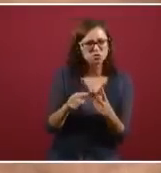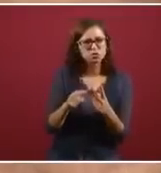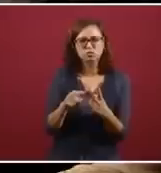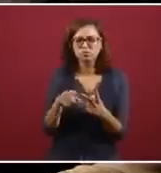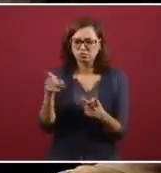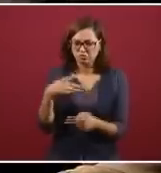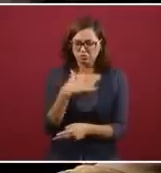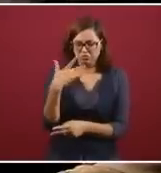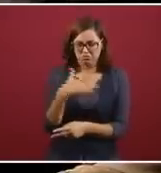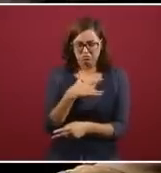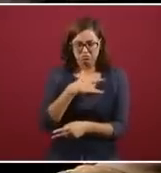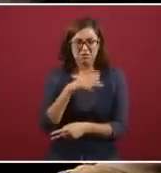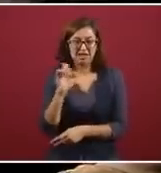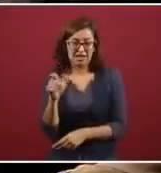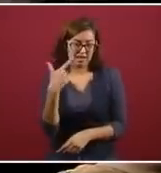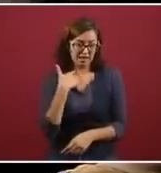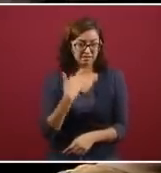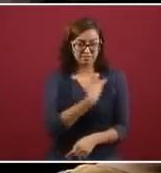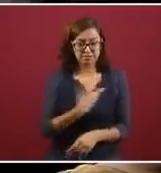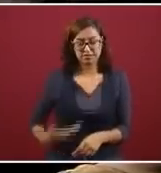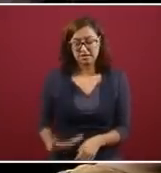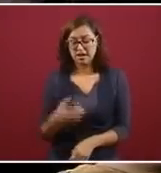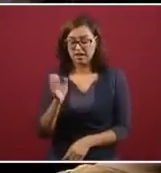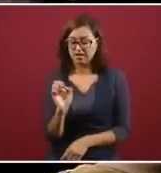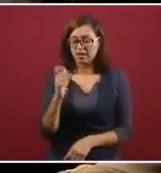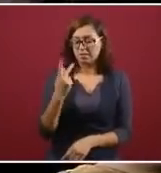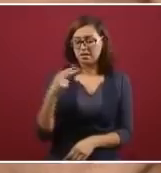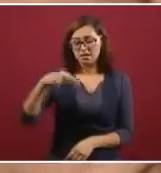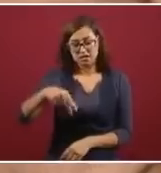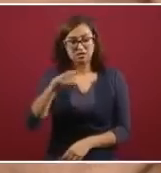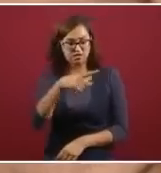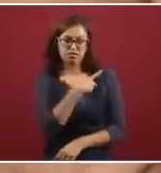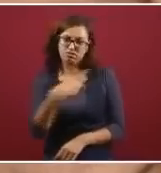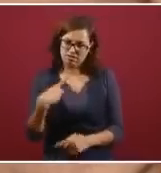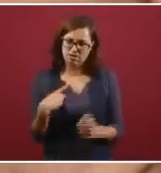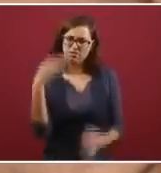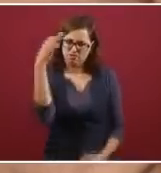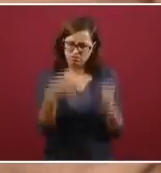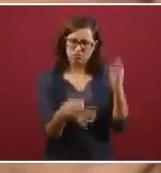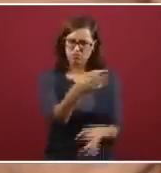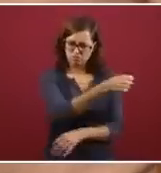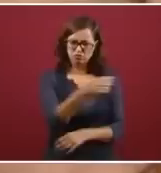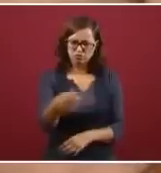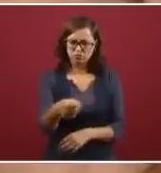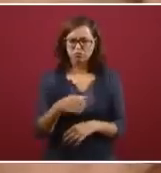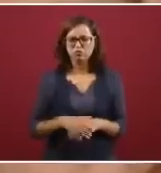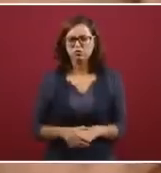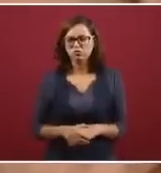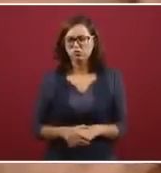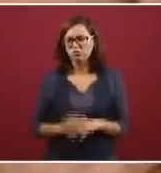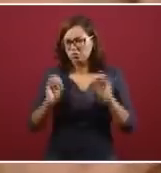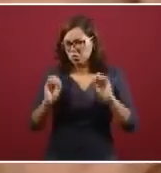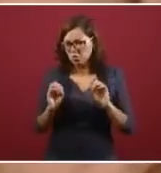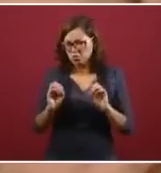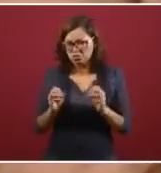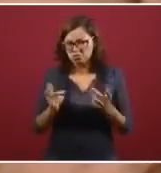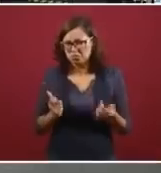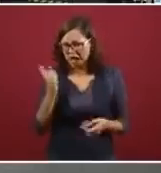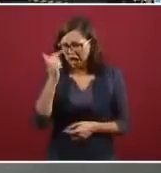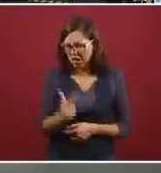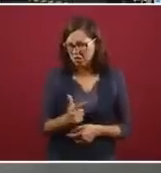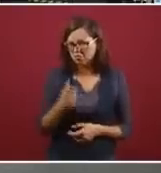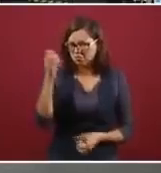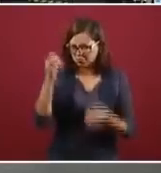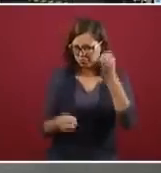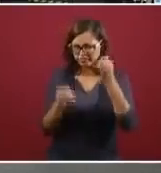que al menos el expresidente Peña Nieto tenga que enfrentar la justicia? o al menos declarará ante un juez?